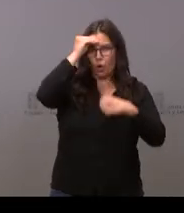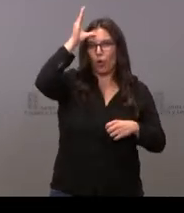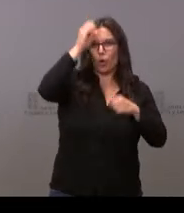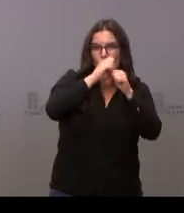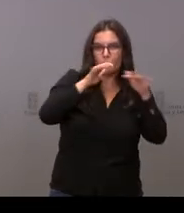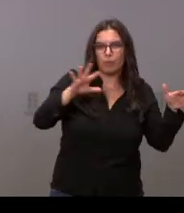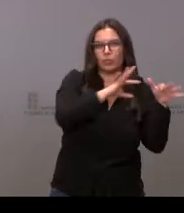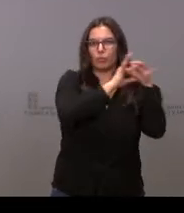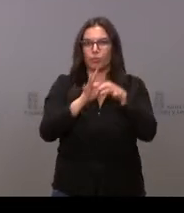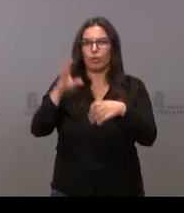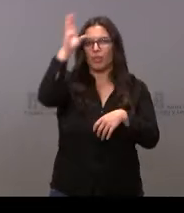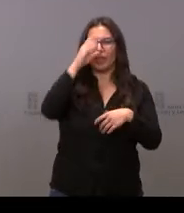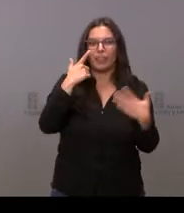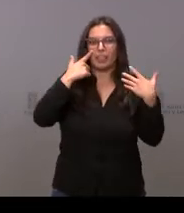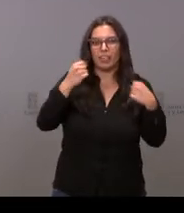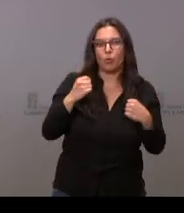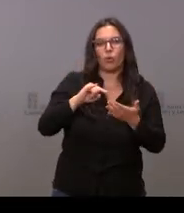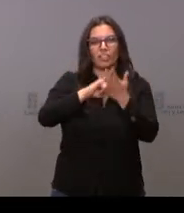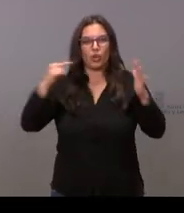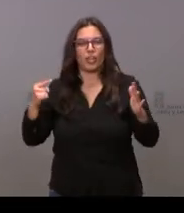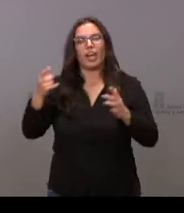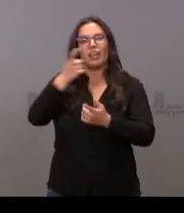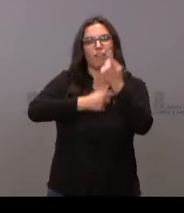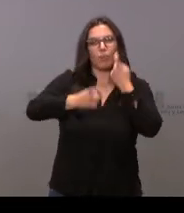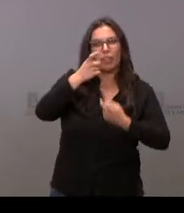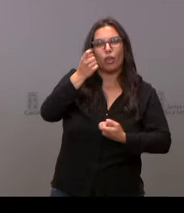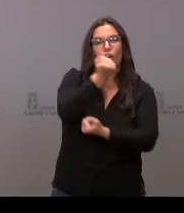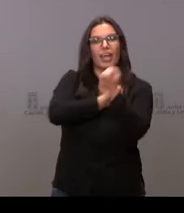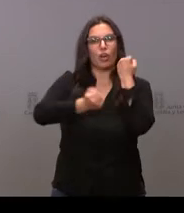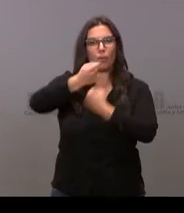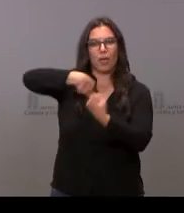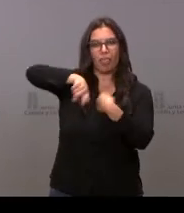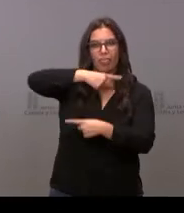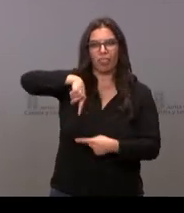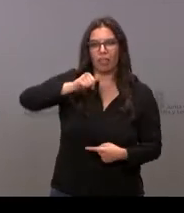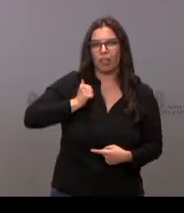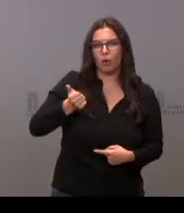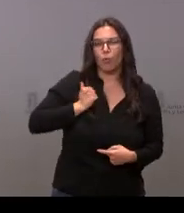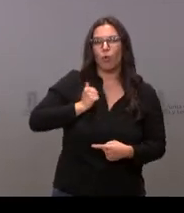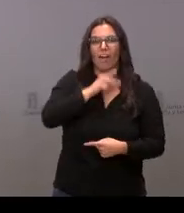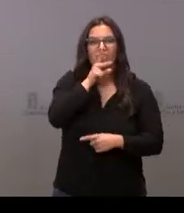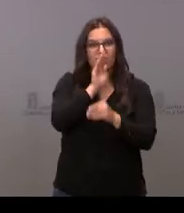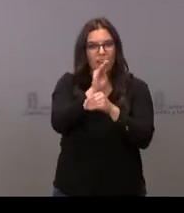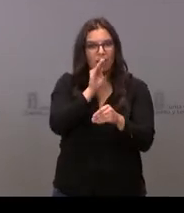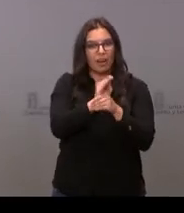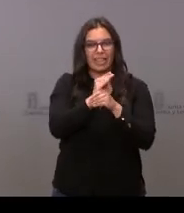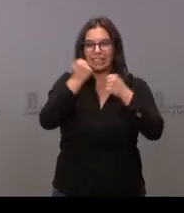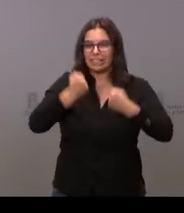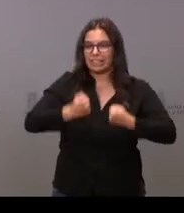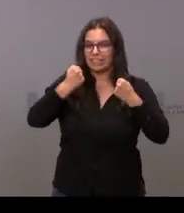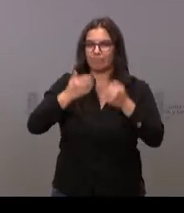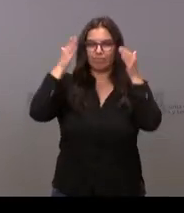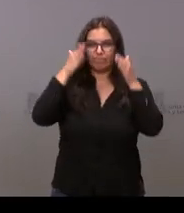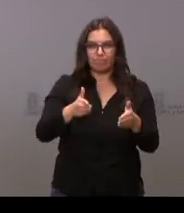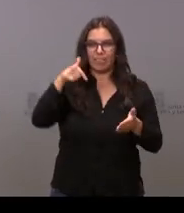a las ciencias de la salud y las tecnologías de la información la economía verde y circular en la que tanto estamos insistiendo en